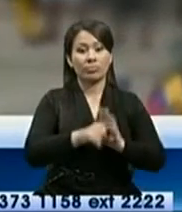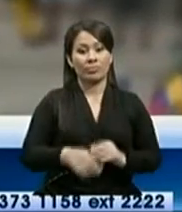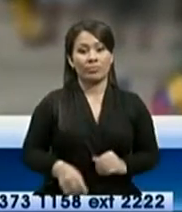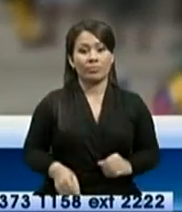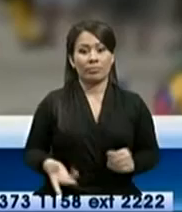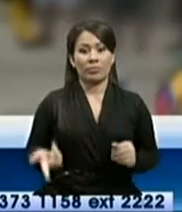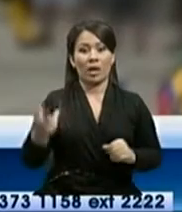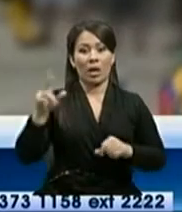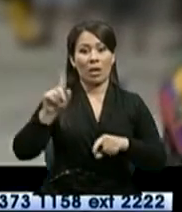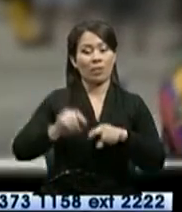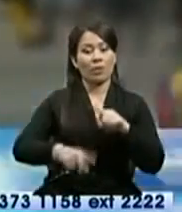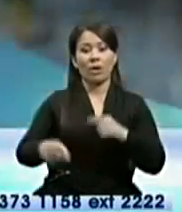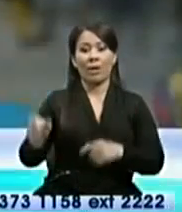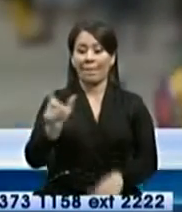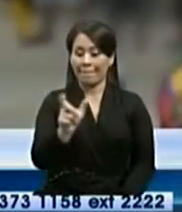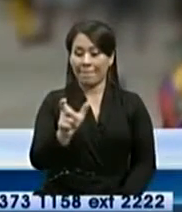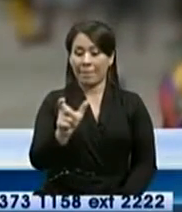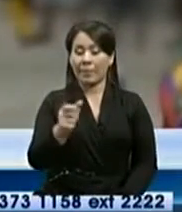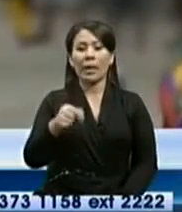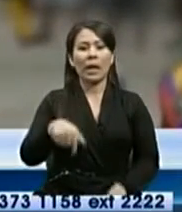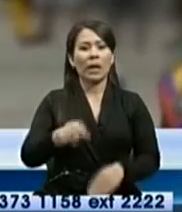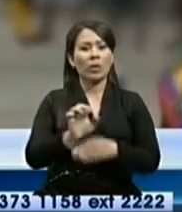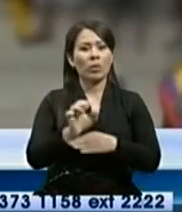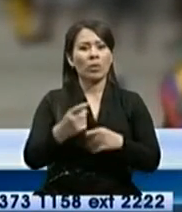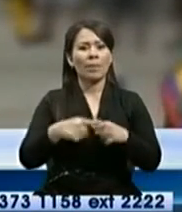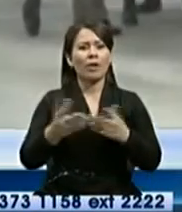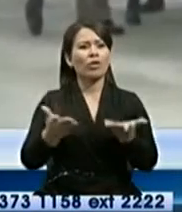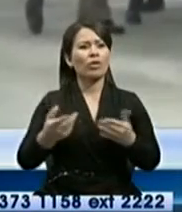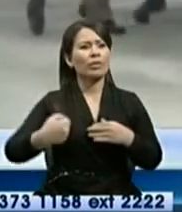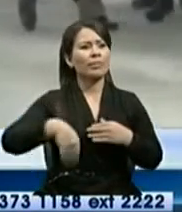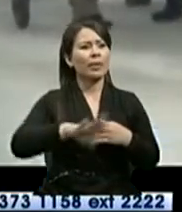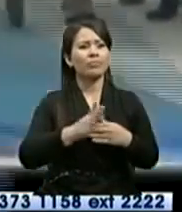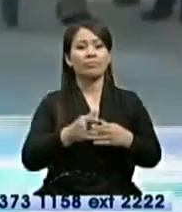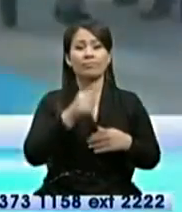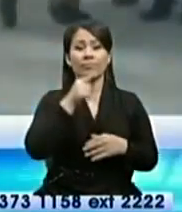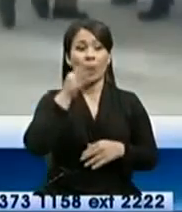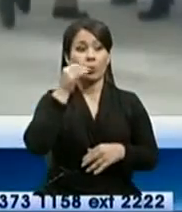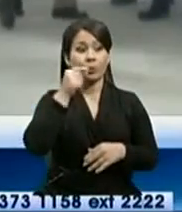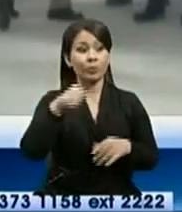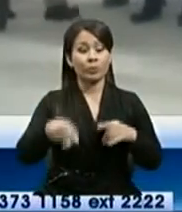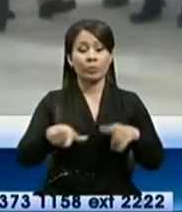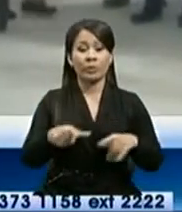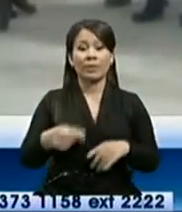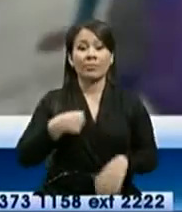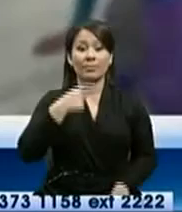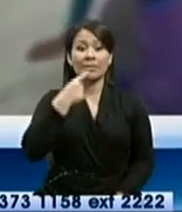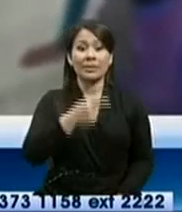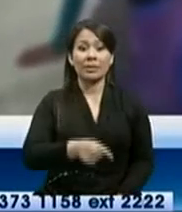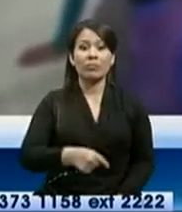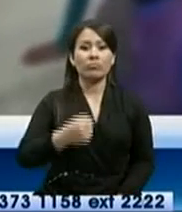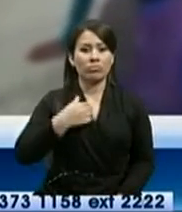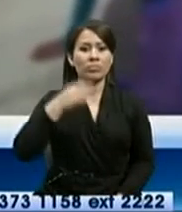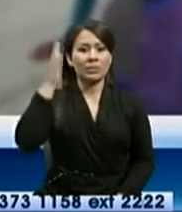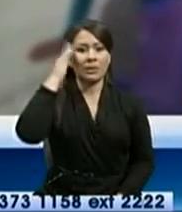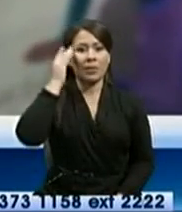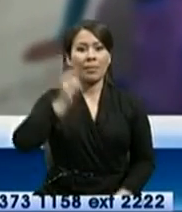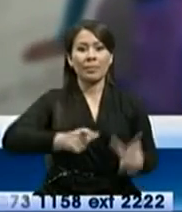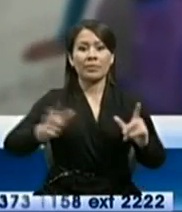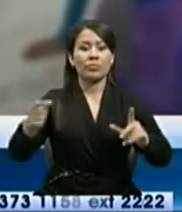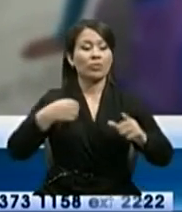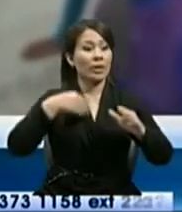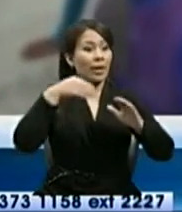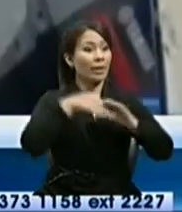embarcaciones que tienen matrículas ecuatorianas, pero que están saliendo desde Puerto Pizarro. El capitán de la tripulación sostiene que son conscientes que ingresan a